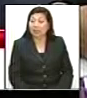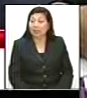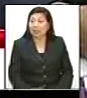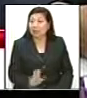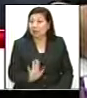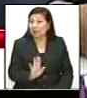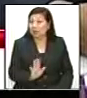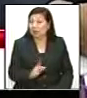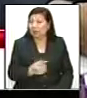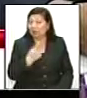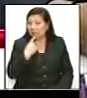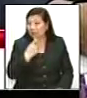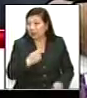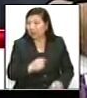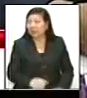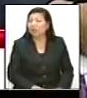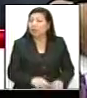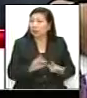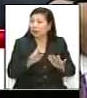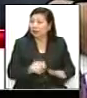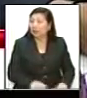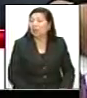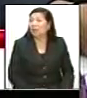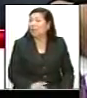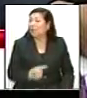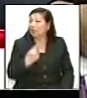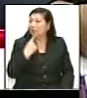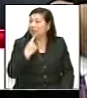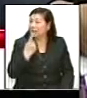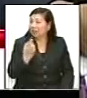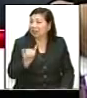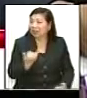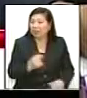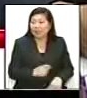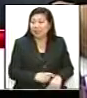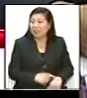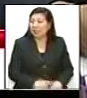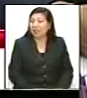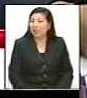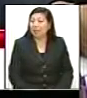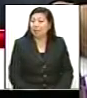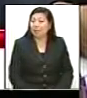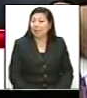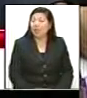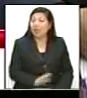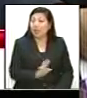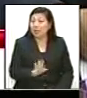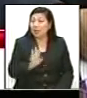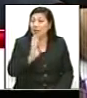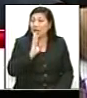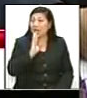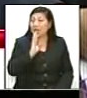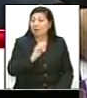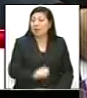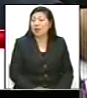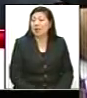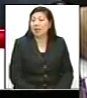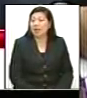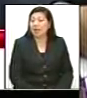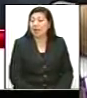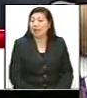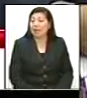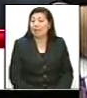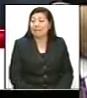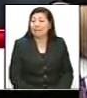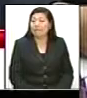sus suscriptores, sus redactores, no se dieron cuenta en ese momento. Ellos hablan,